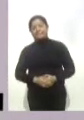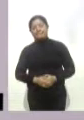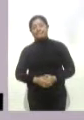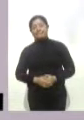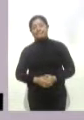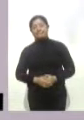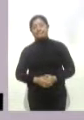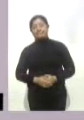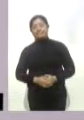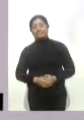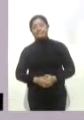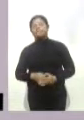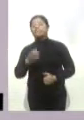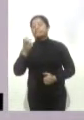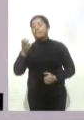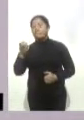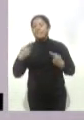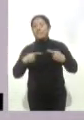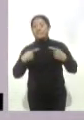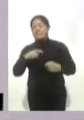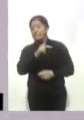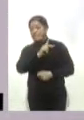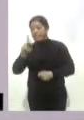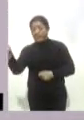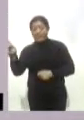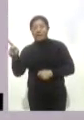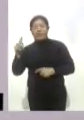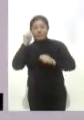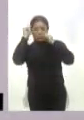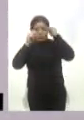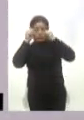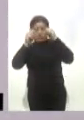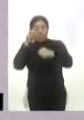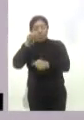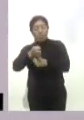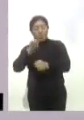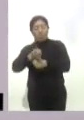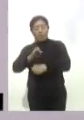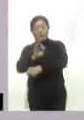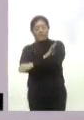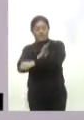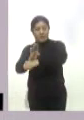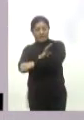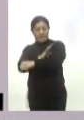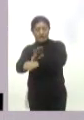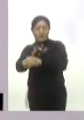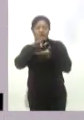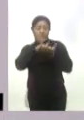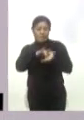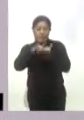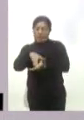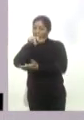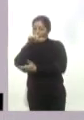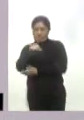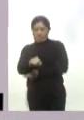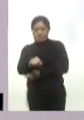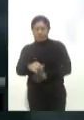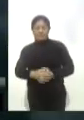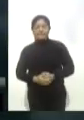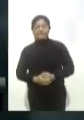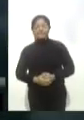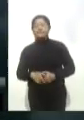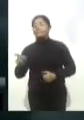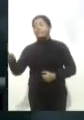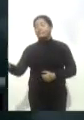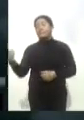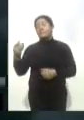prestadores de servicios turísticos serán beneficiados con este apoyo. Alvarado Varela agregó que de manera